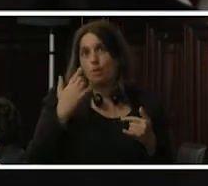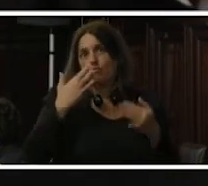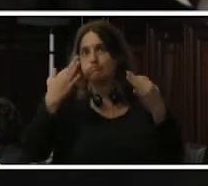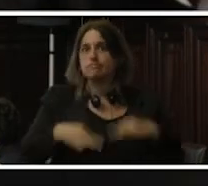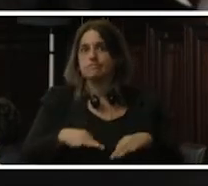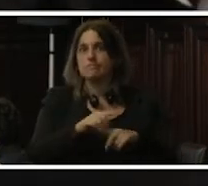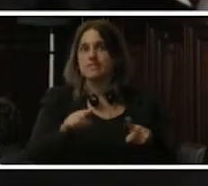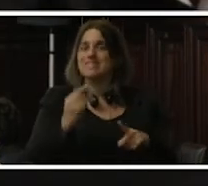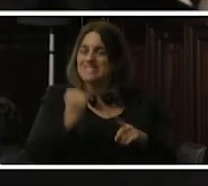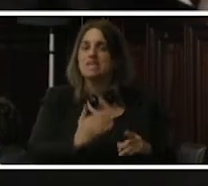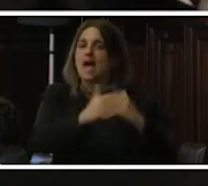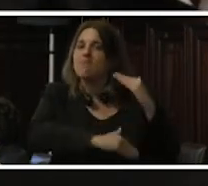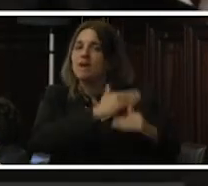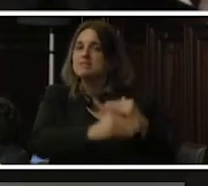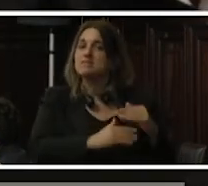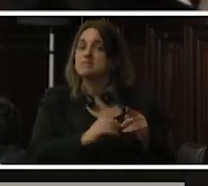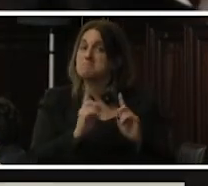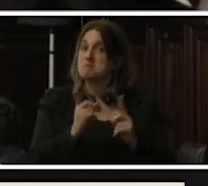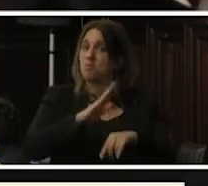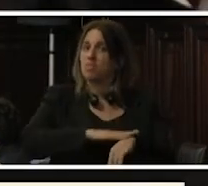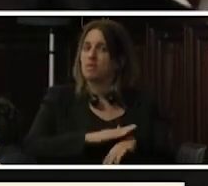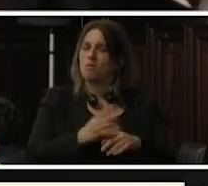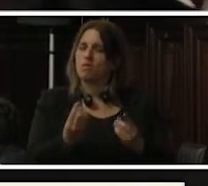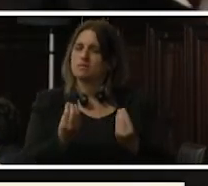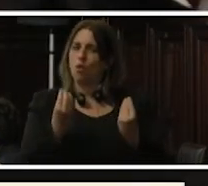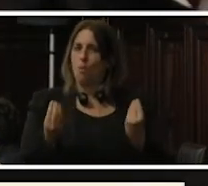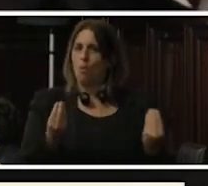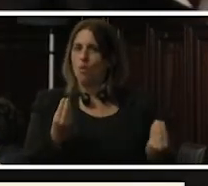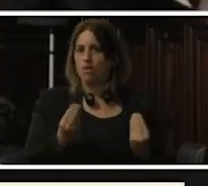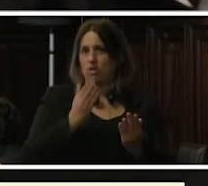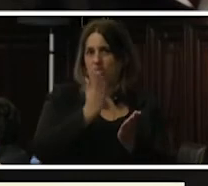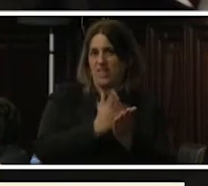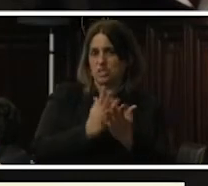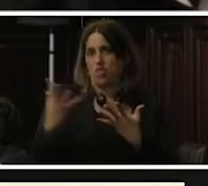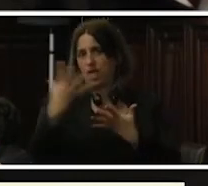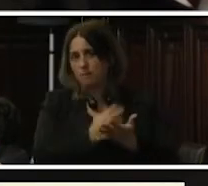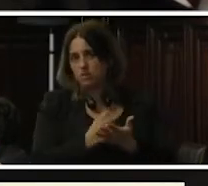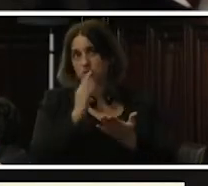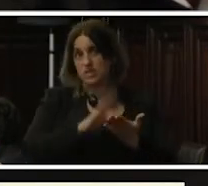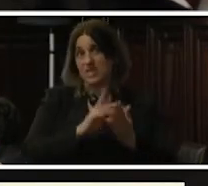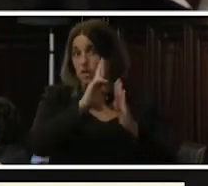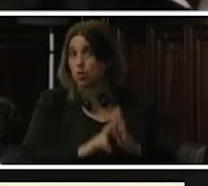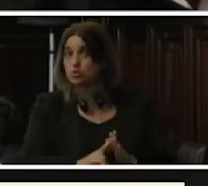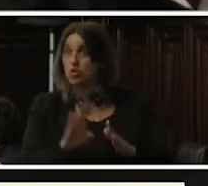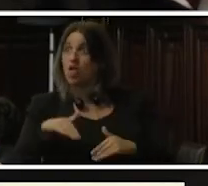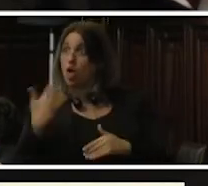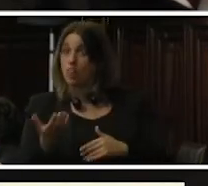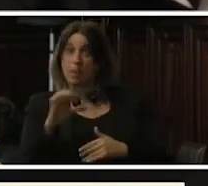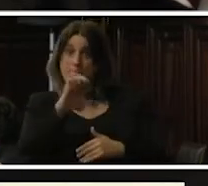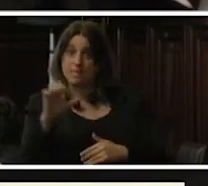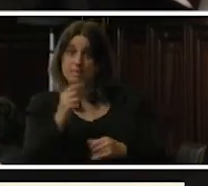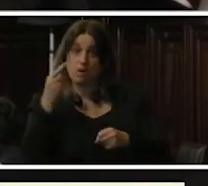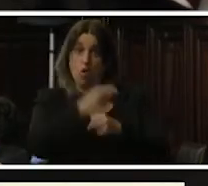que sí avanza, contrariamente, es la superposición de derechos de explotación de recursos a favor de terceros en esas